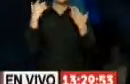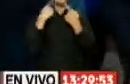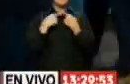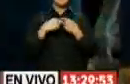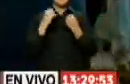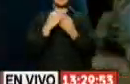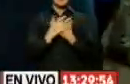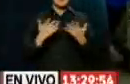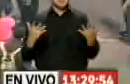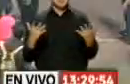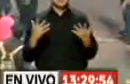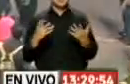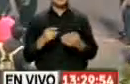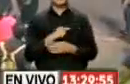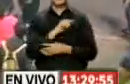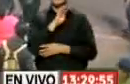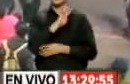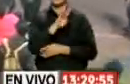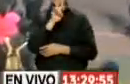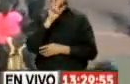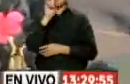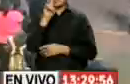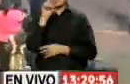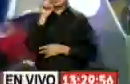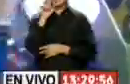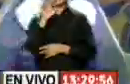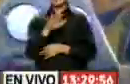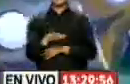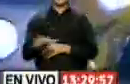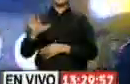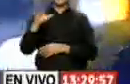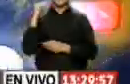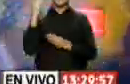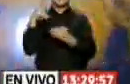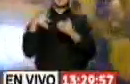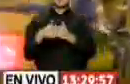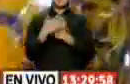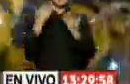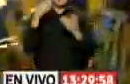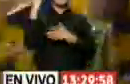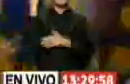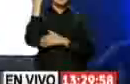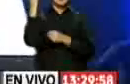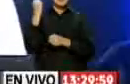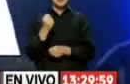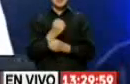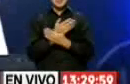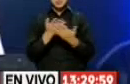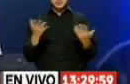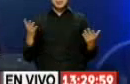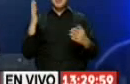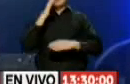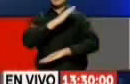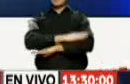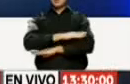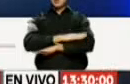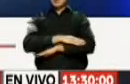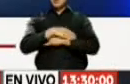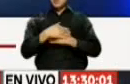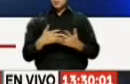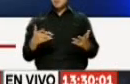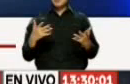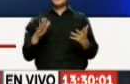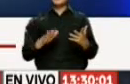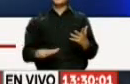que esta es una de las 421 obras que se entregan durante las fiestas de fundación de la ciudad. Los malecones se han convertido en